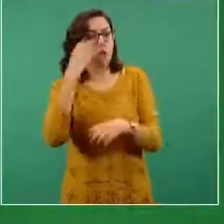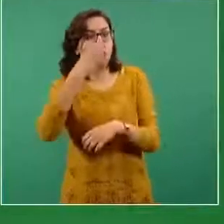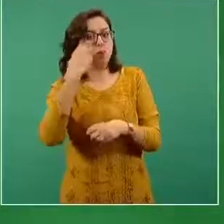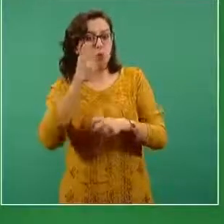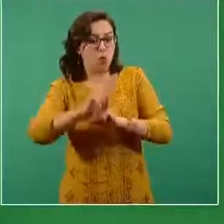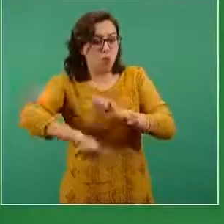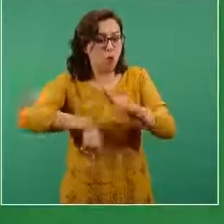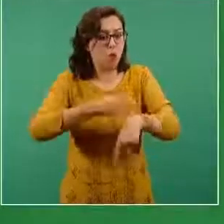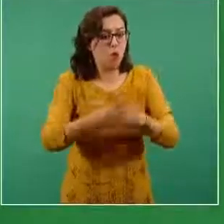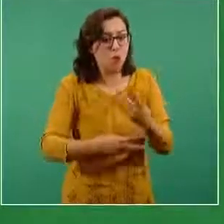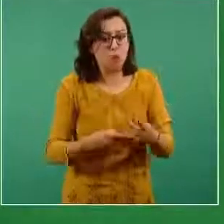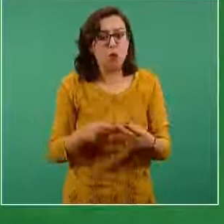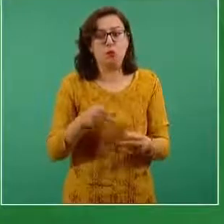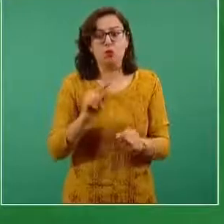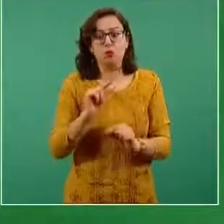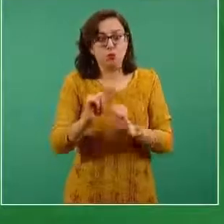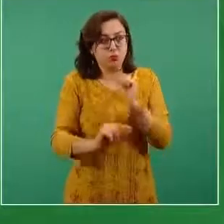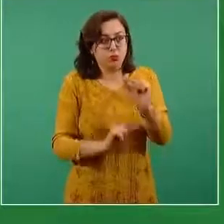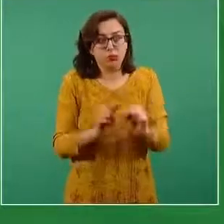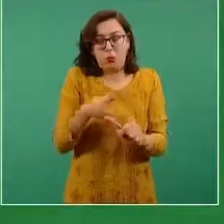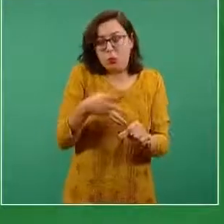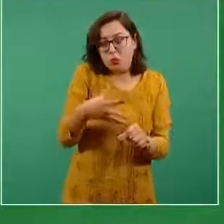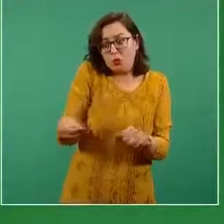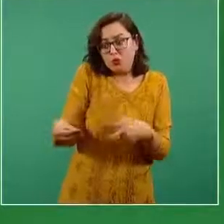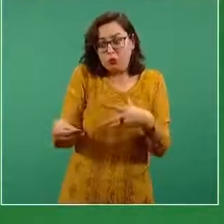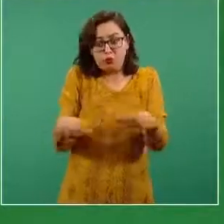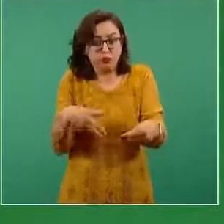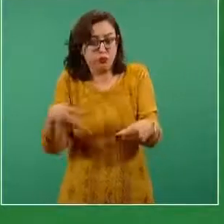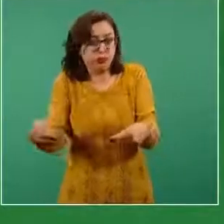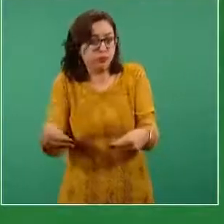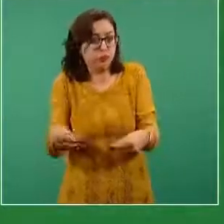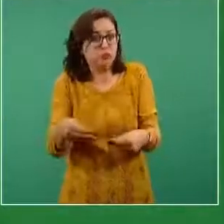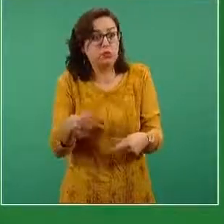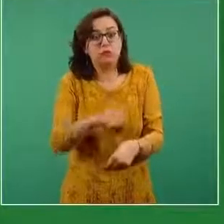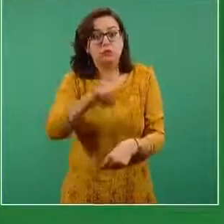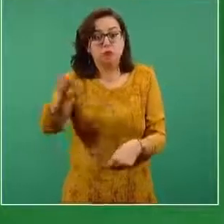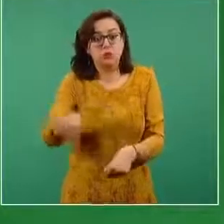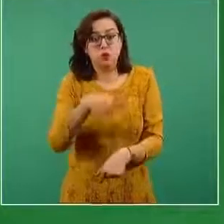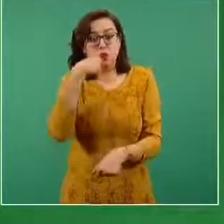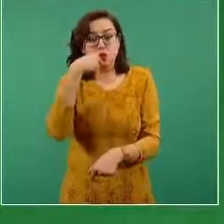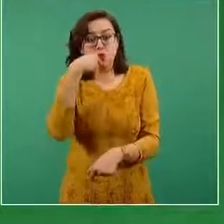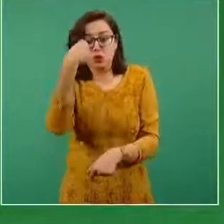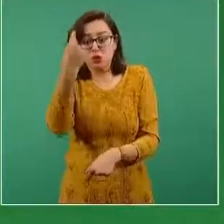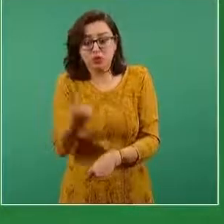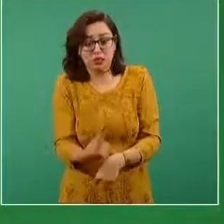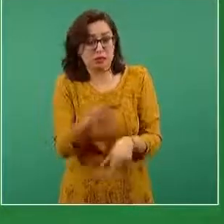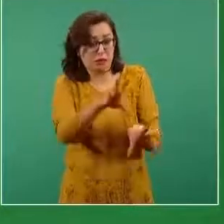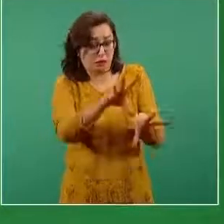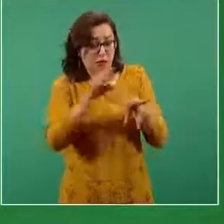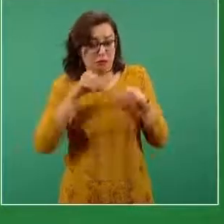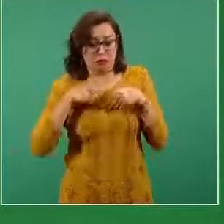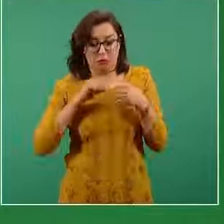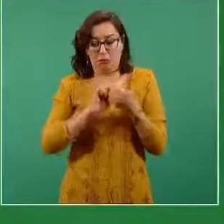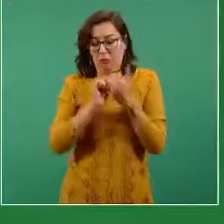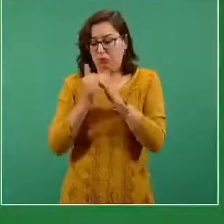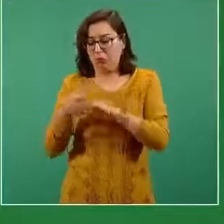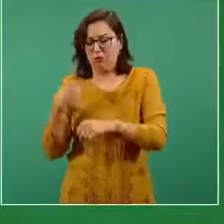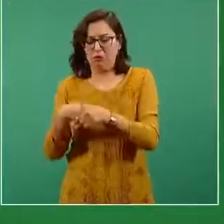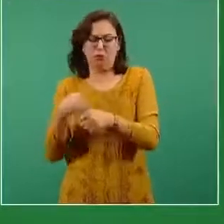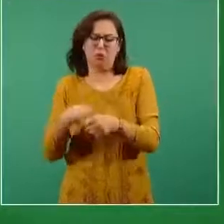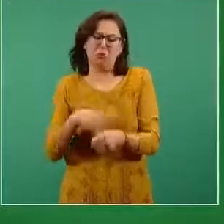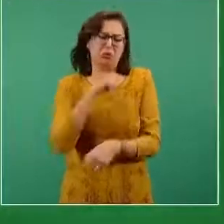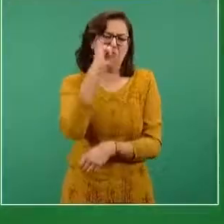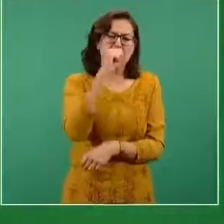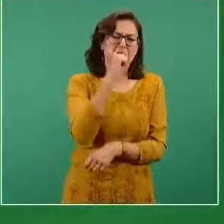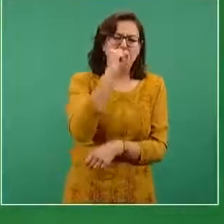y habitualmente los pequeños suelen ser portadores. No todos ellos desarrollan síntomas,